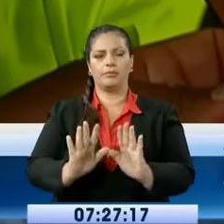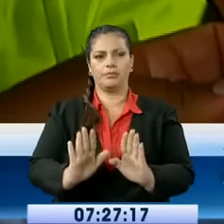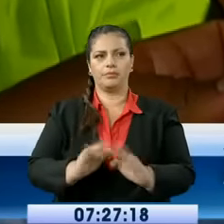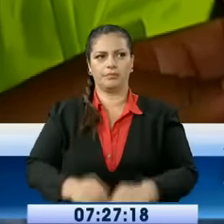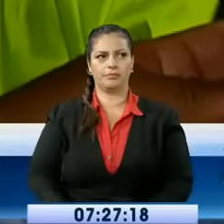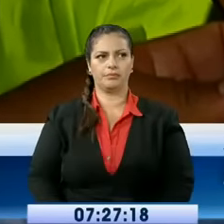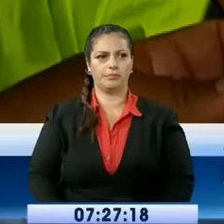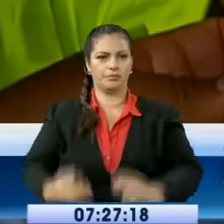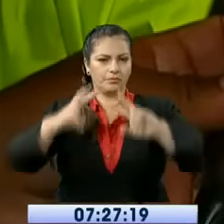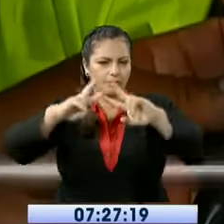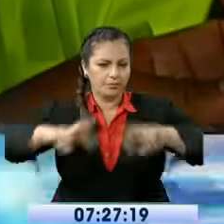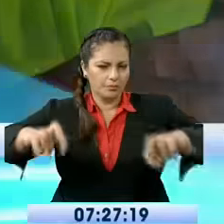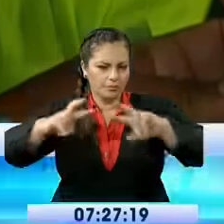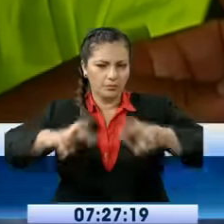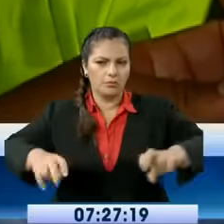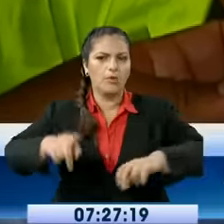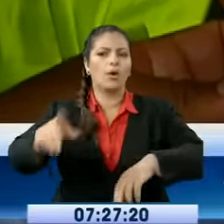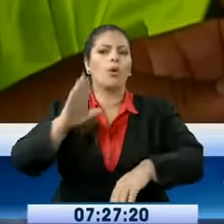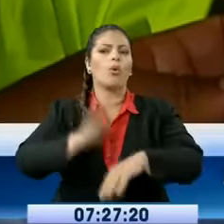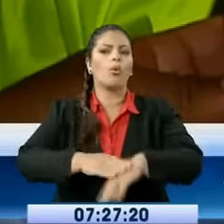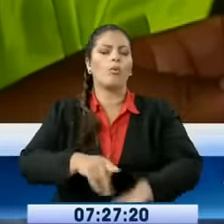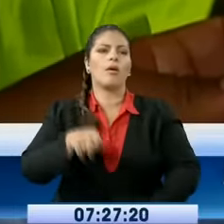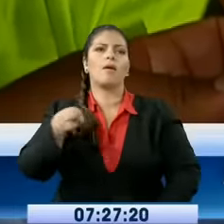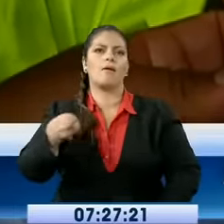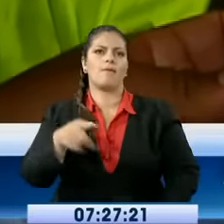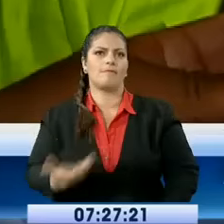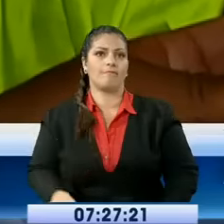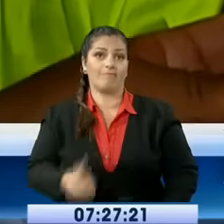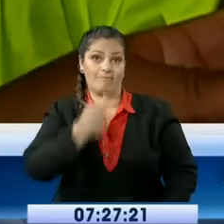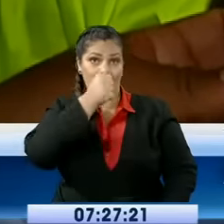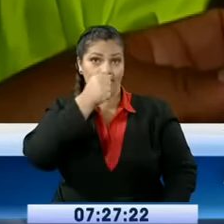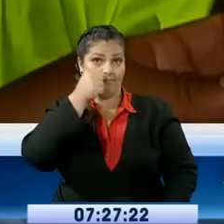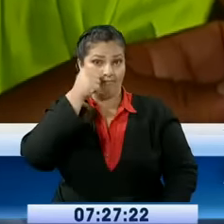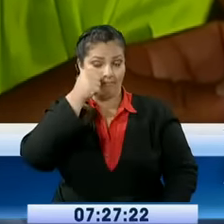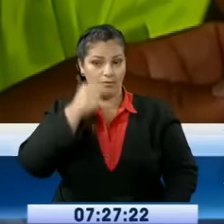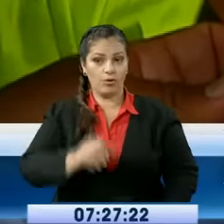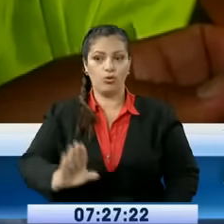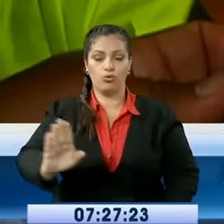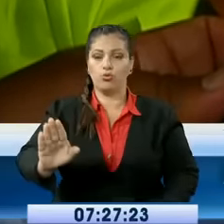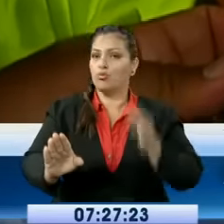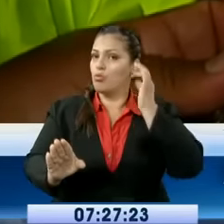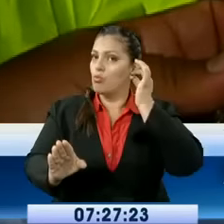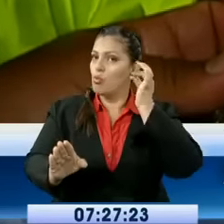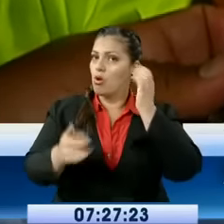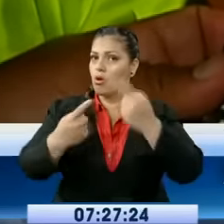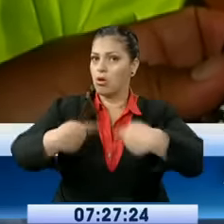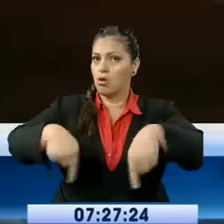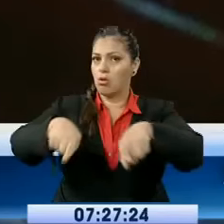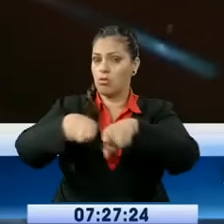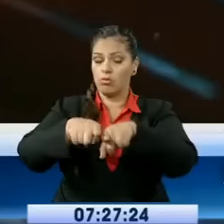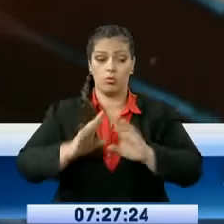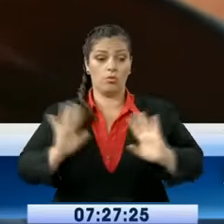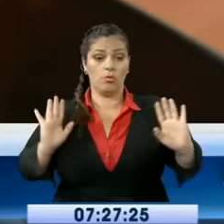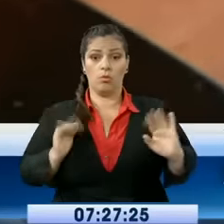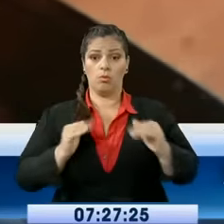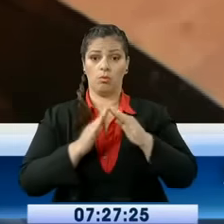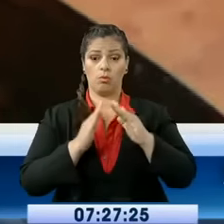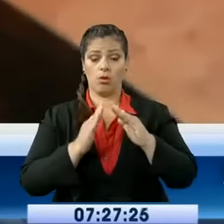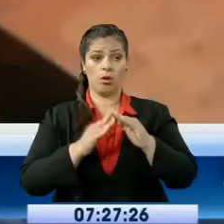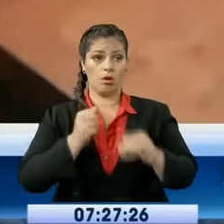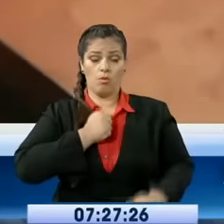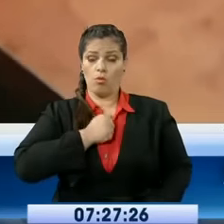la responsabilidad de él, ya que por versión de la conviviente manifiesta que es el domicilio de él.